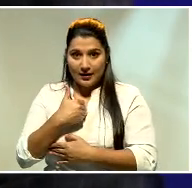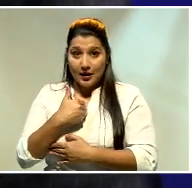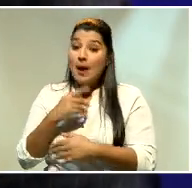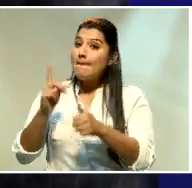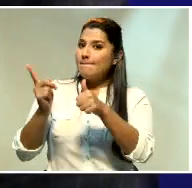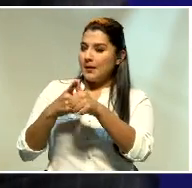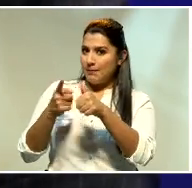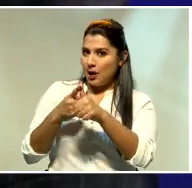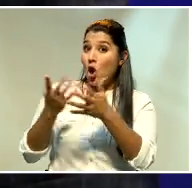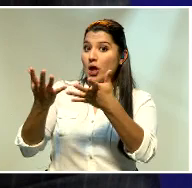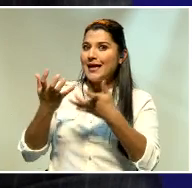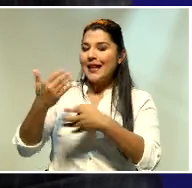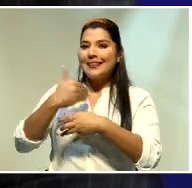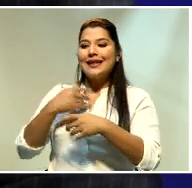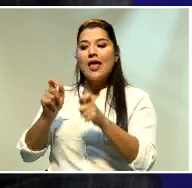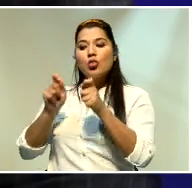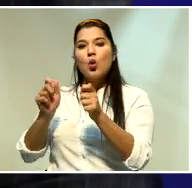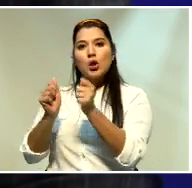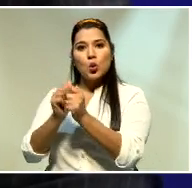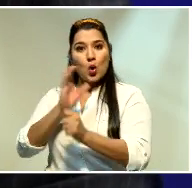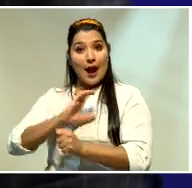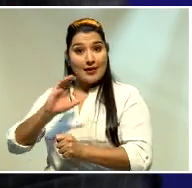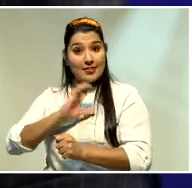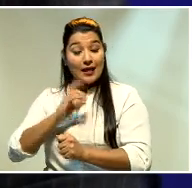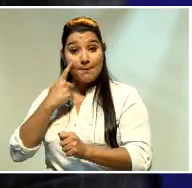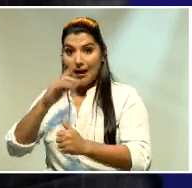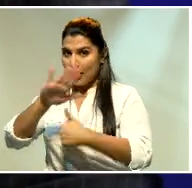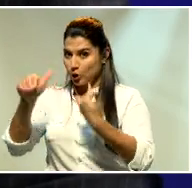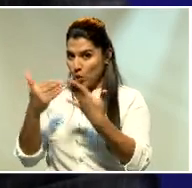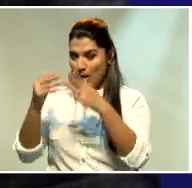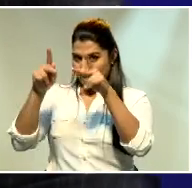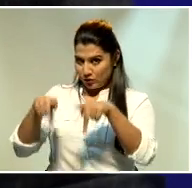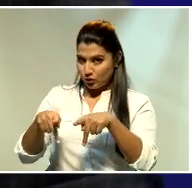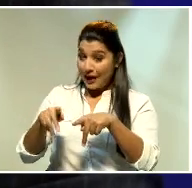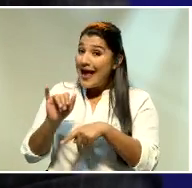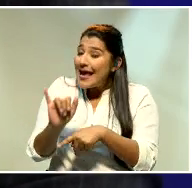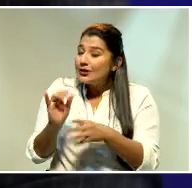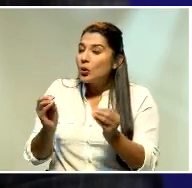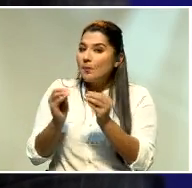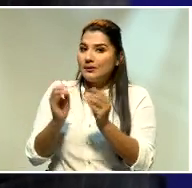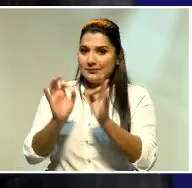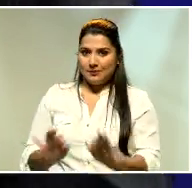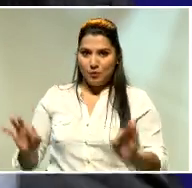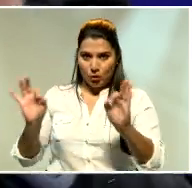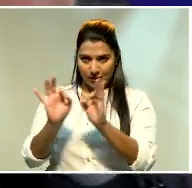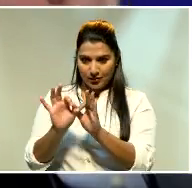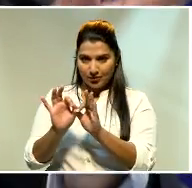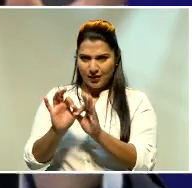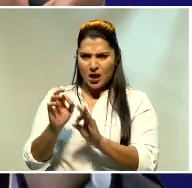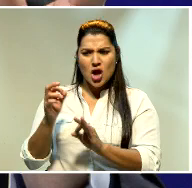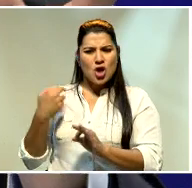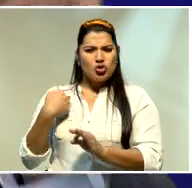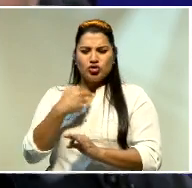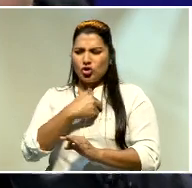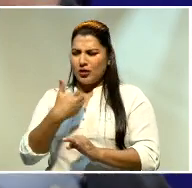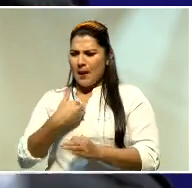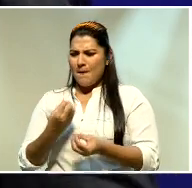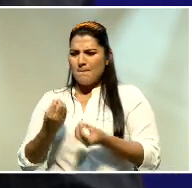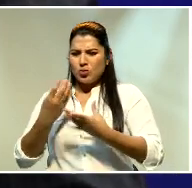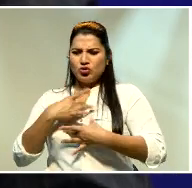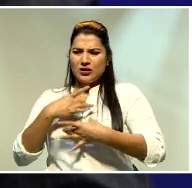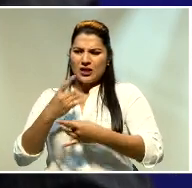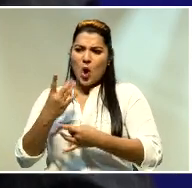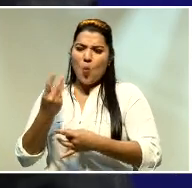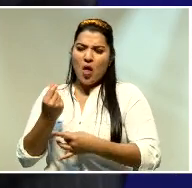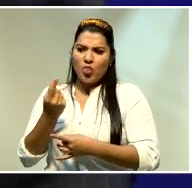nada, educación de calidad para todas las personas. Eso es lo que más nos interesa. Nos interesamos mucho en cuánta plata